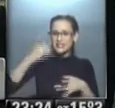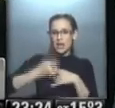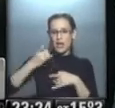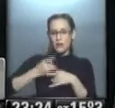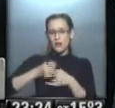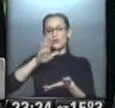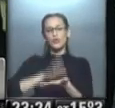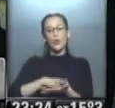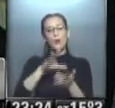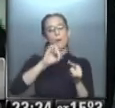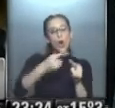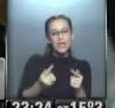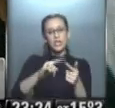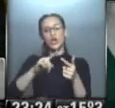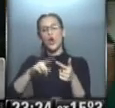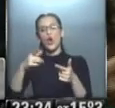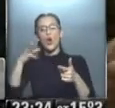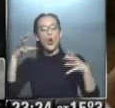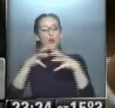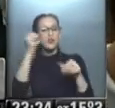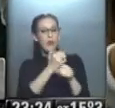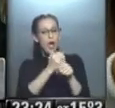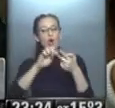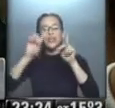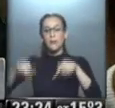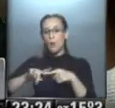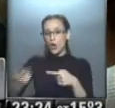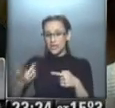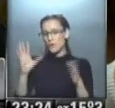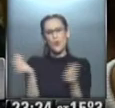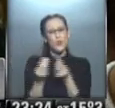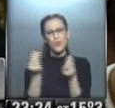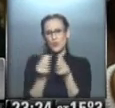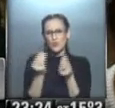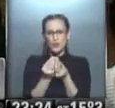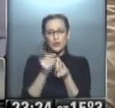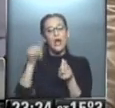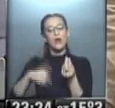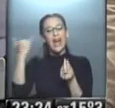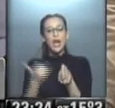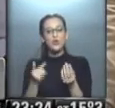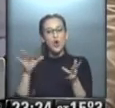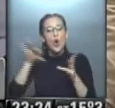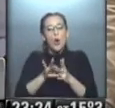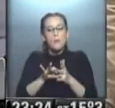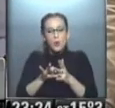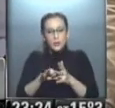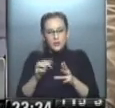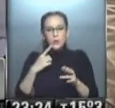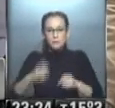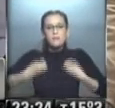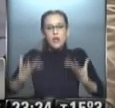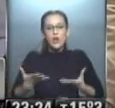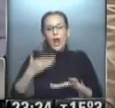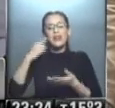terrenos, político, gremial y jurídico, en donde estamos comprometidos con ratificar por vía parlamentaria una